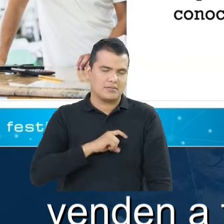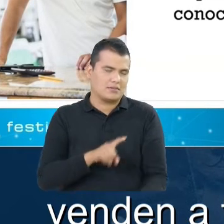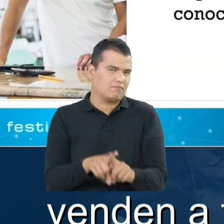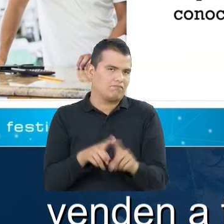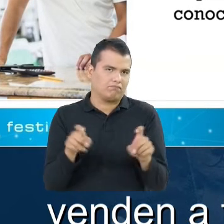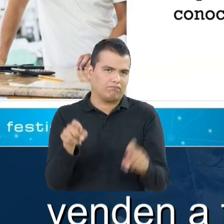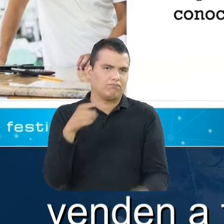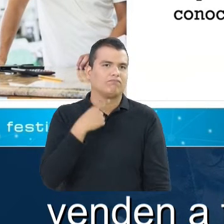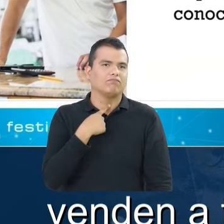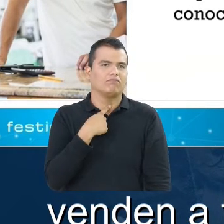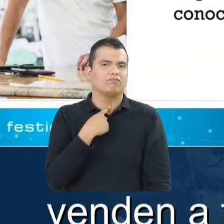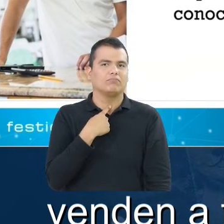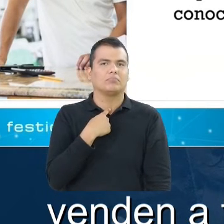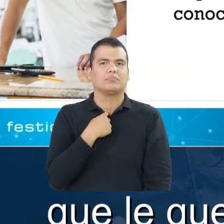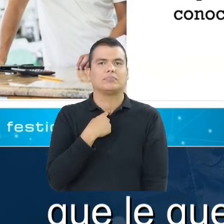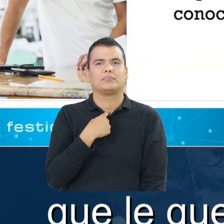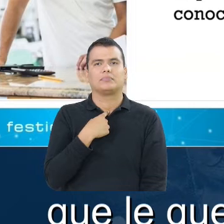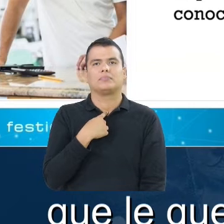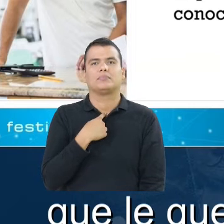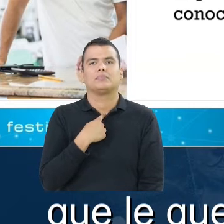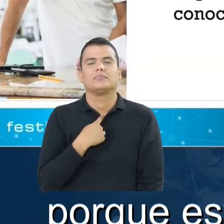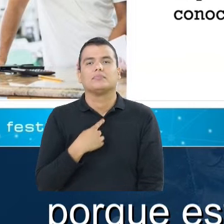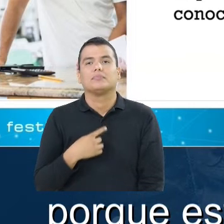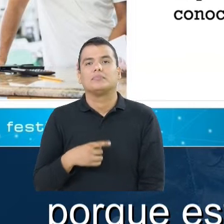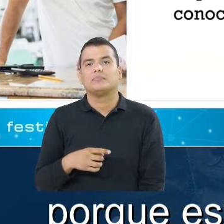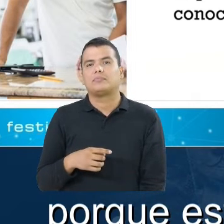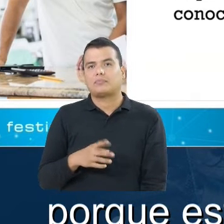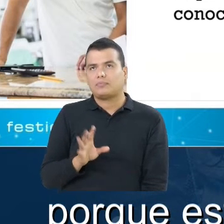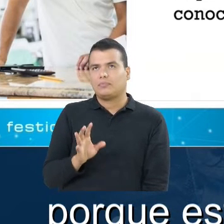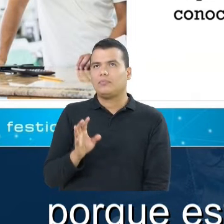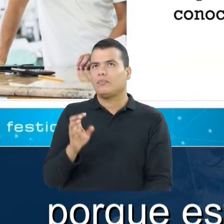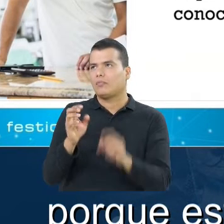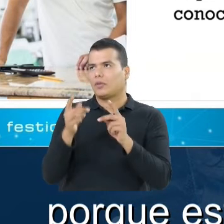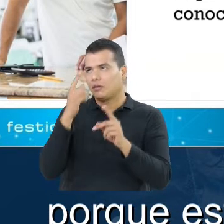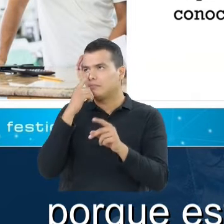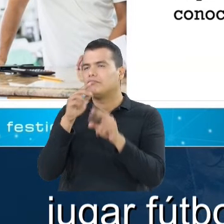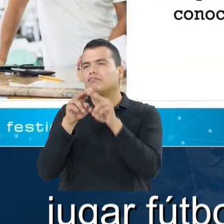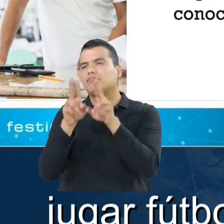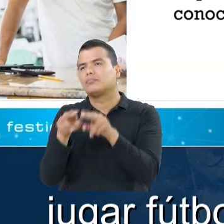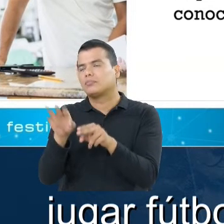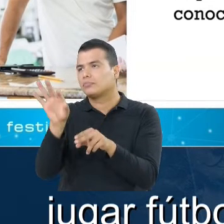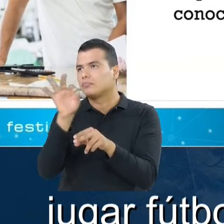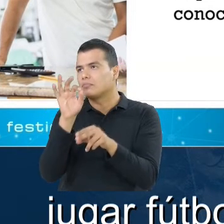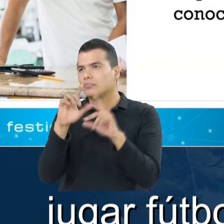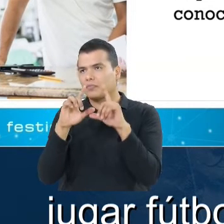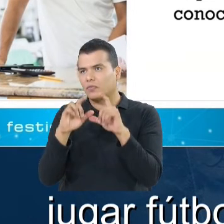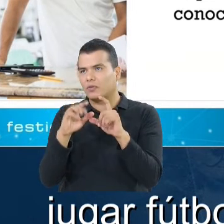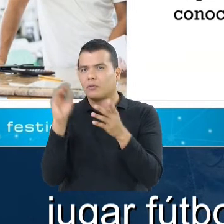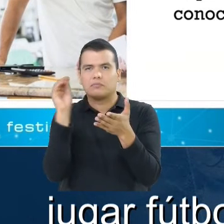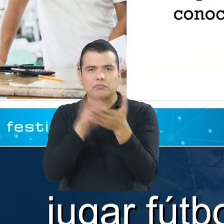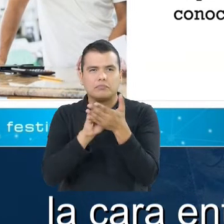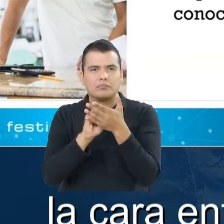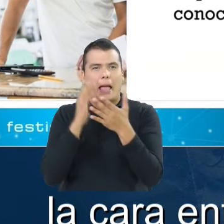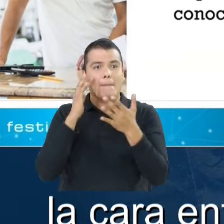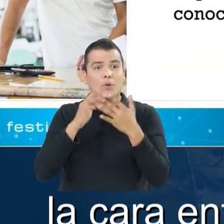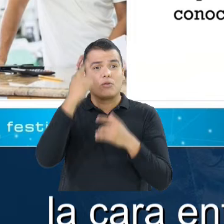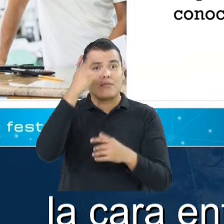algo para poder jugar fútbol y que no se le meta el pelo en la cara. Entonces, vayan a internet, vayan a Google, busquen futbolista con pelo